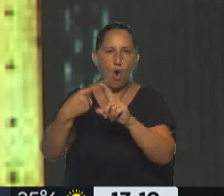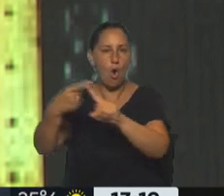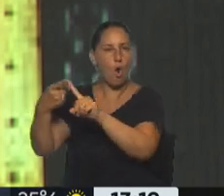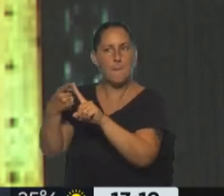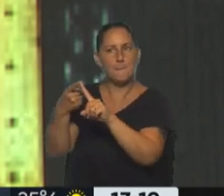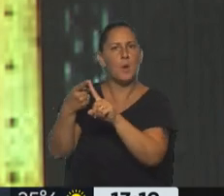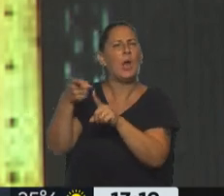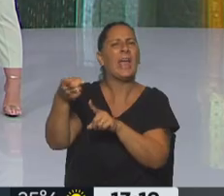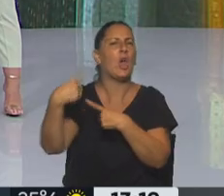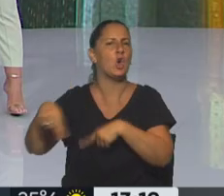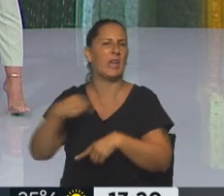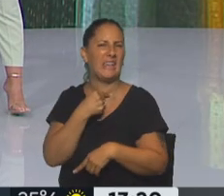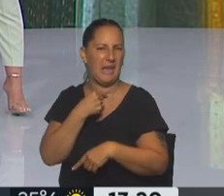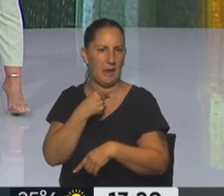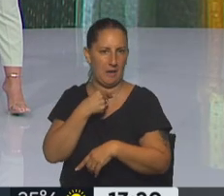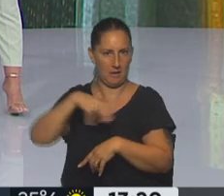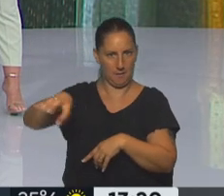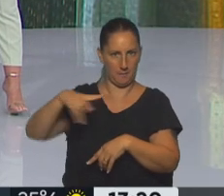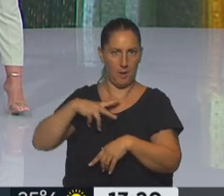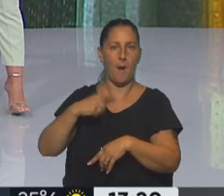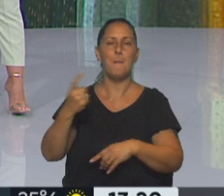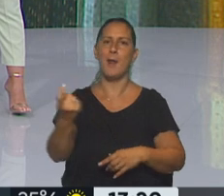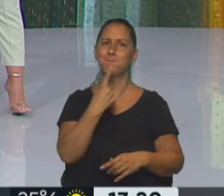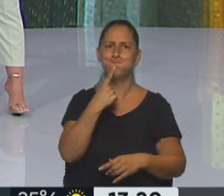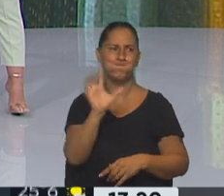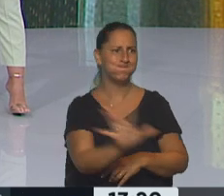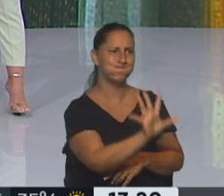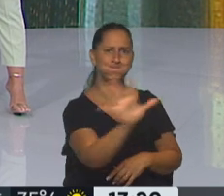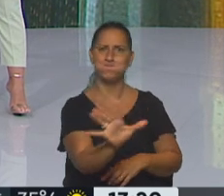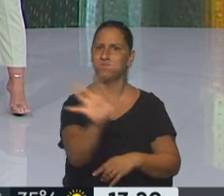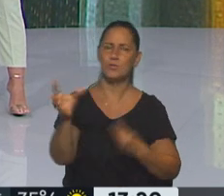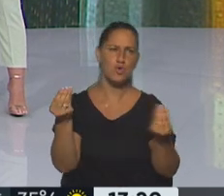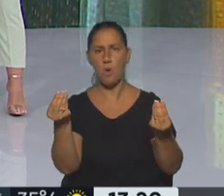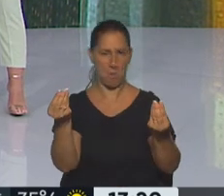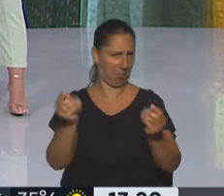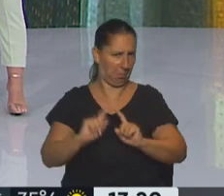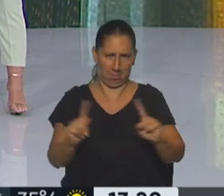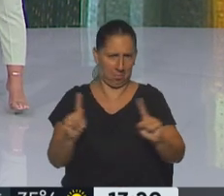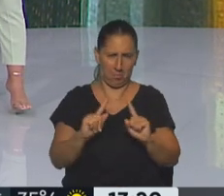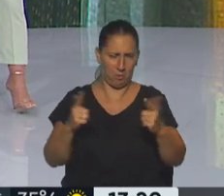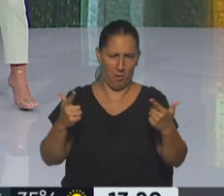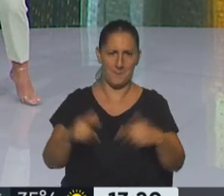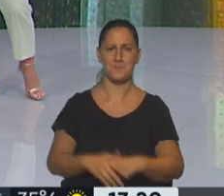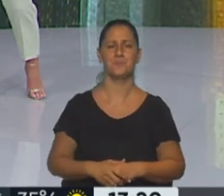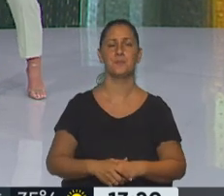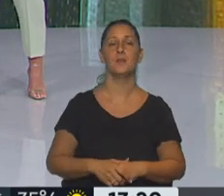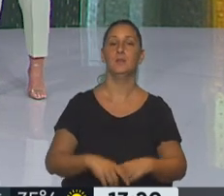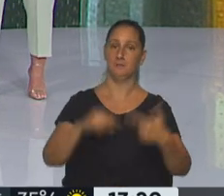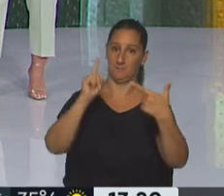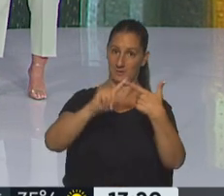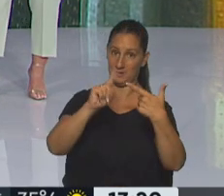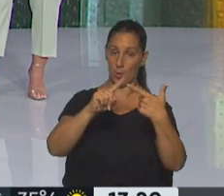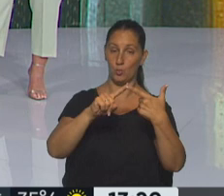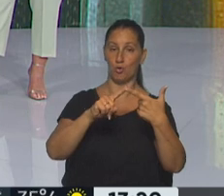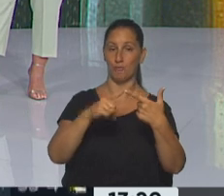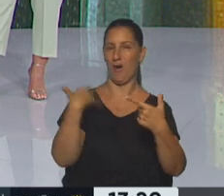los intereses de esos privados pero no hay un nivel de incertidumbre elevado como se suele plantear vamos al segundo punto que es